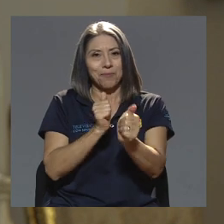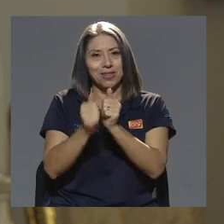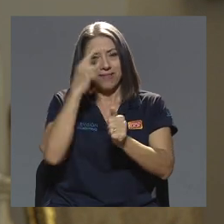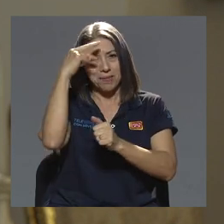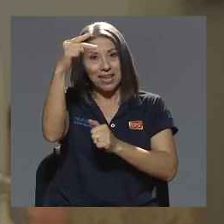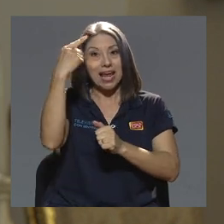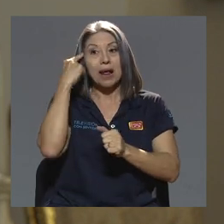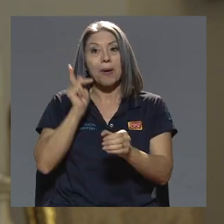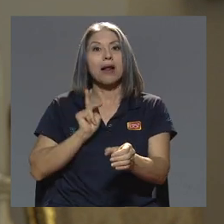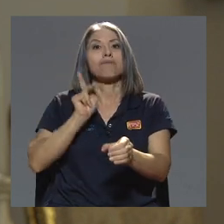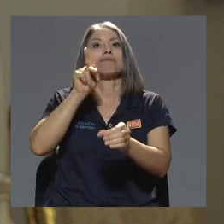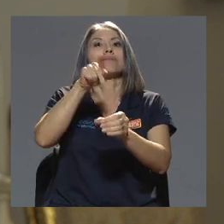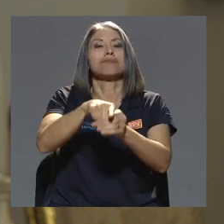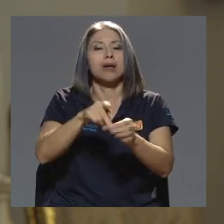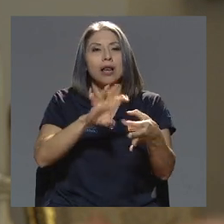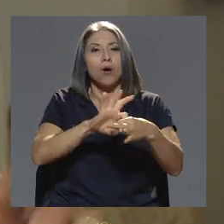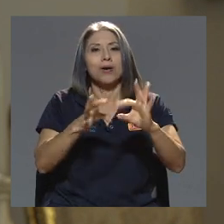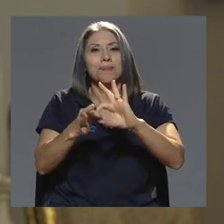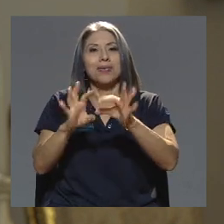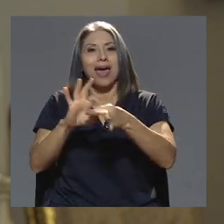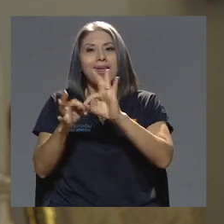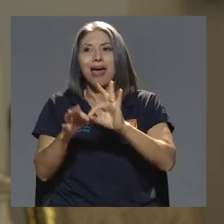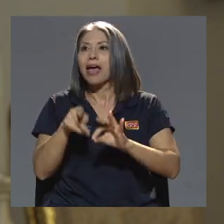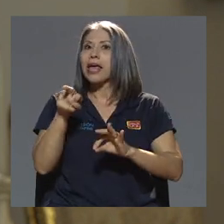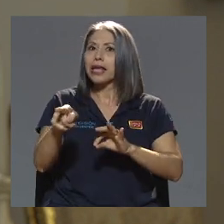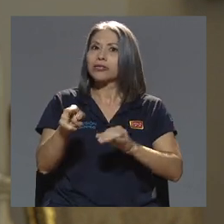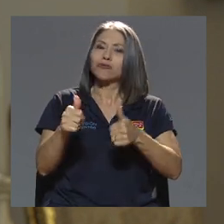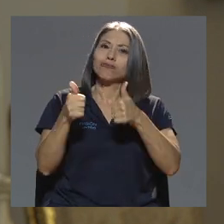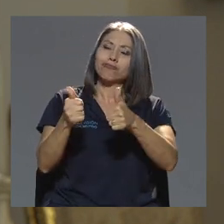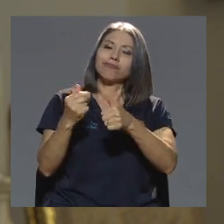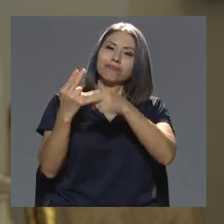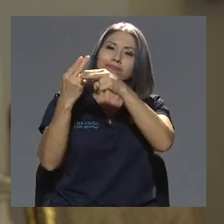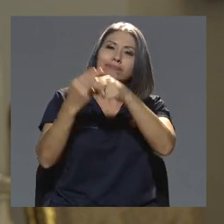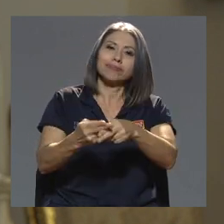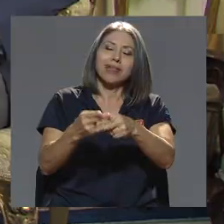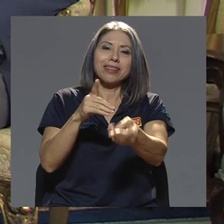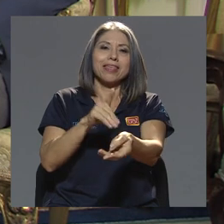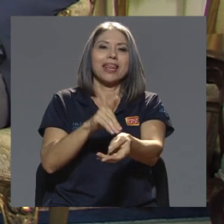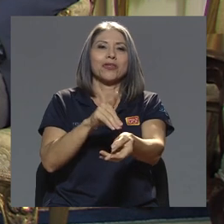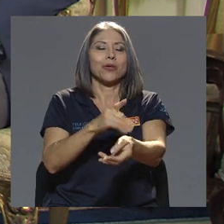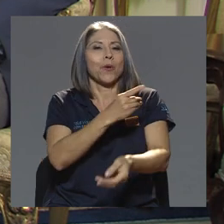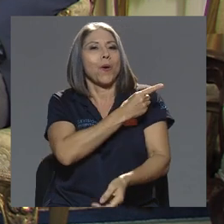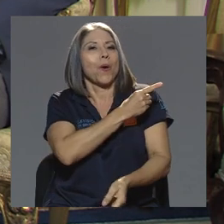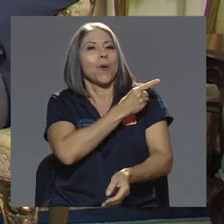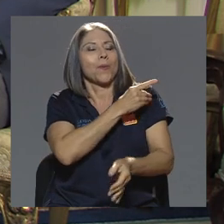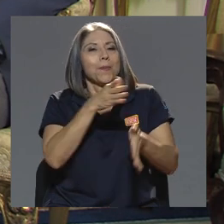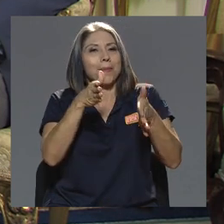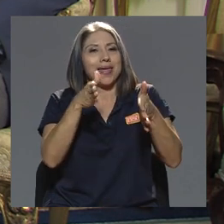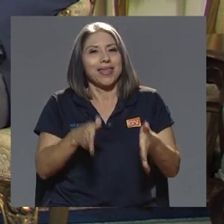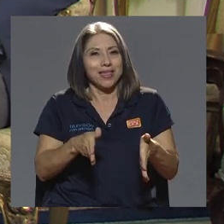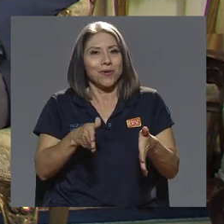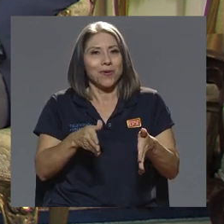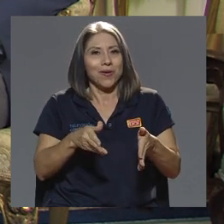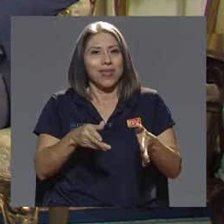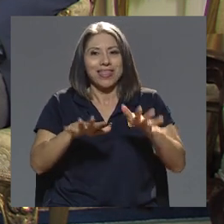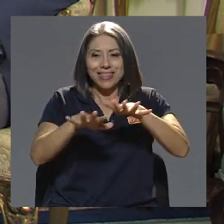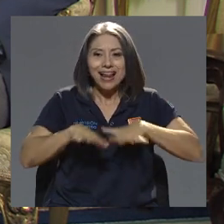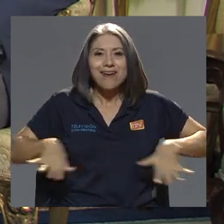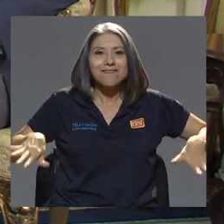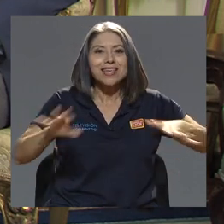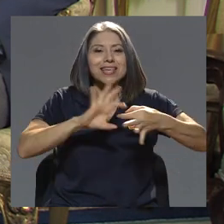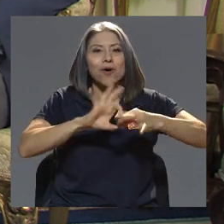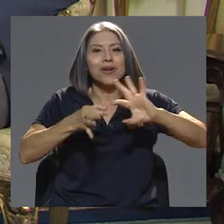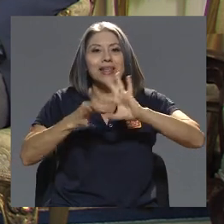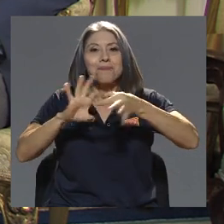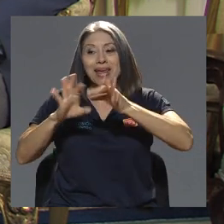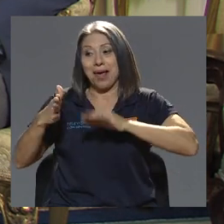para la Olimpiada, cosa que le valió para ser el director médico de la Villa Olímpica, donde mi hermana, mi cómplice y yo, nos